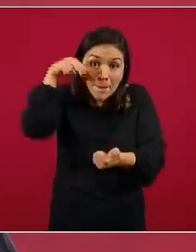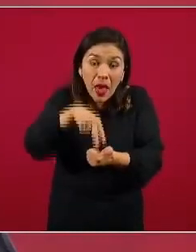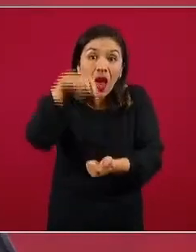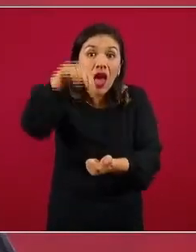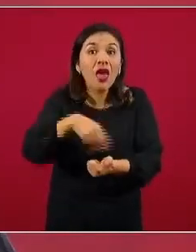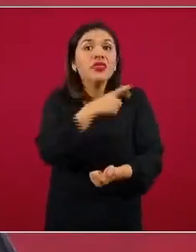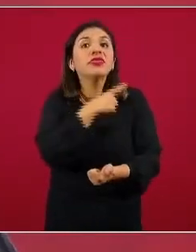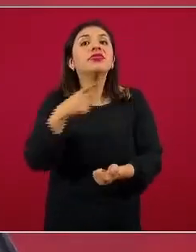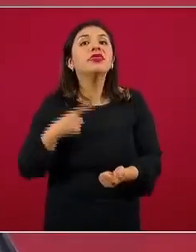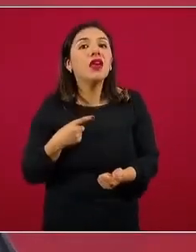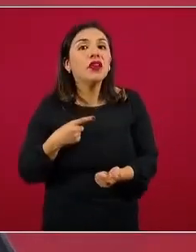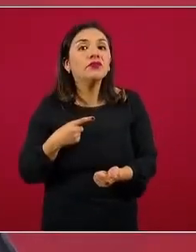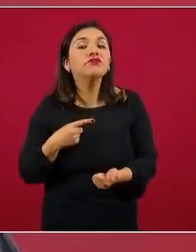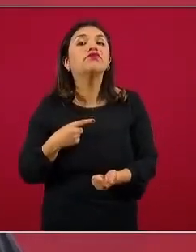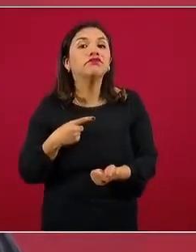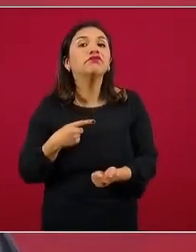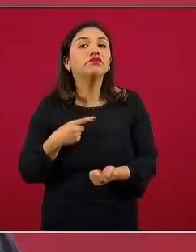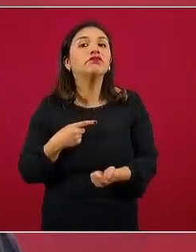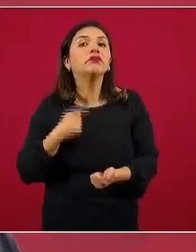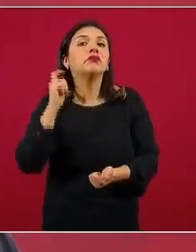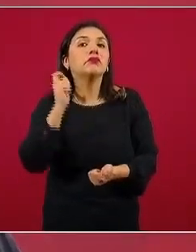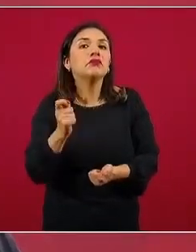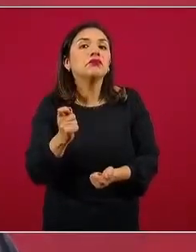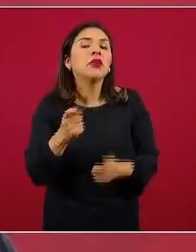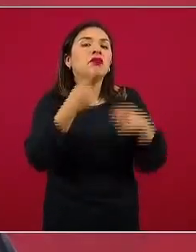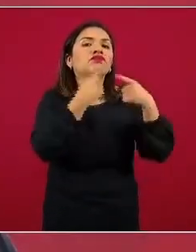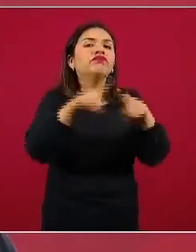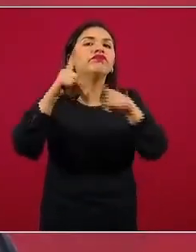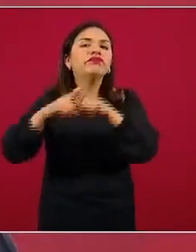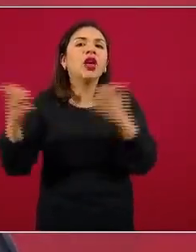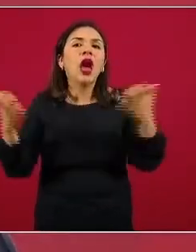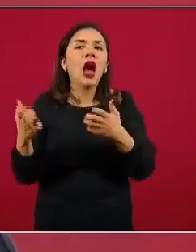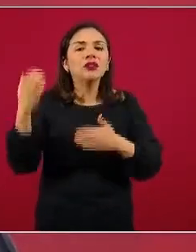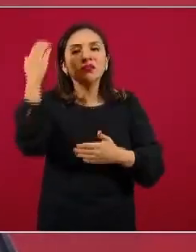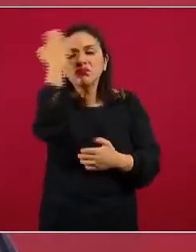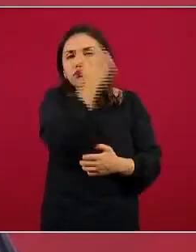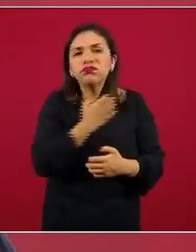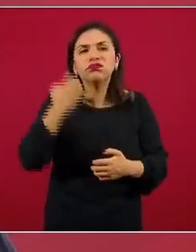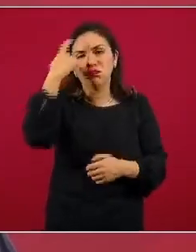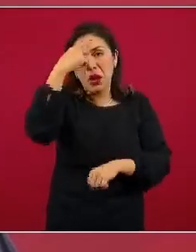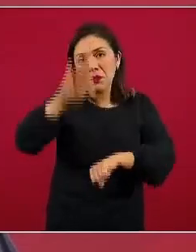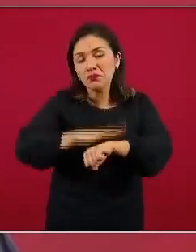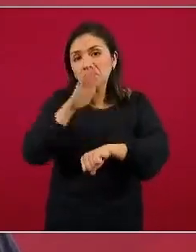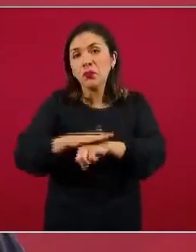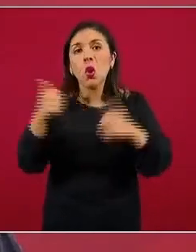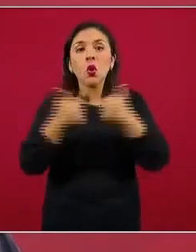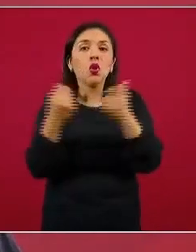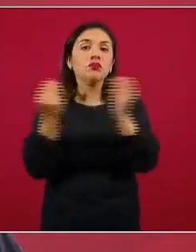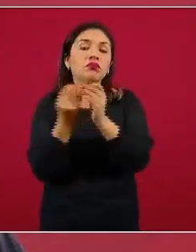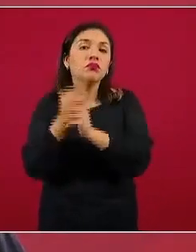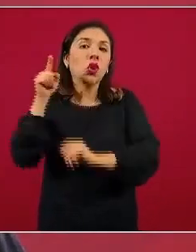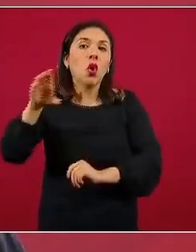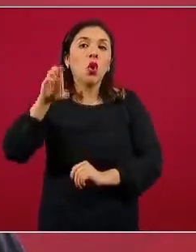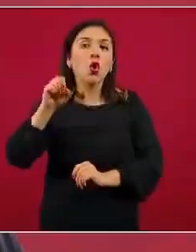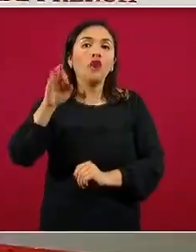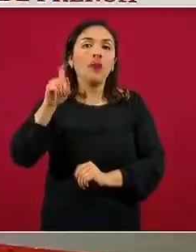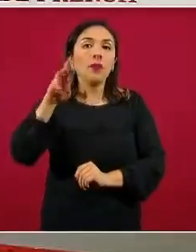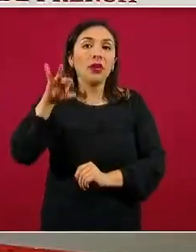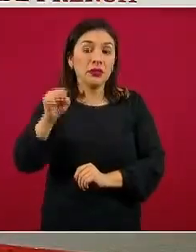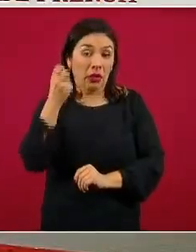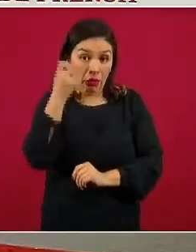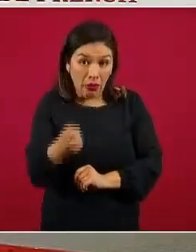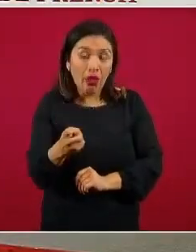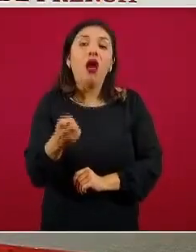deberá transcurrir por los diferentes procesos de validación que hace COFEPRIS, los cuales lógicamente